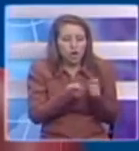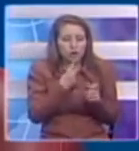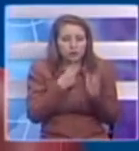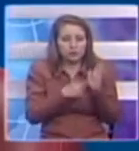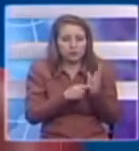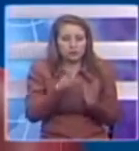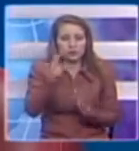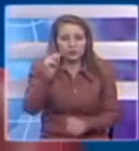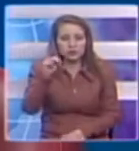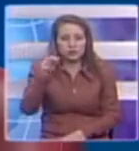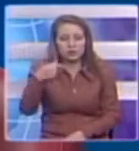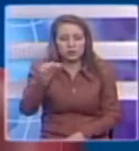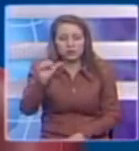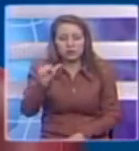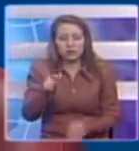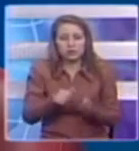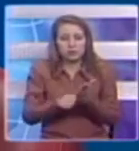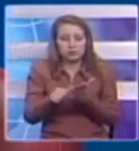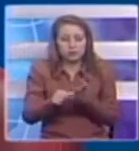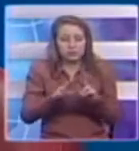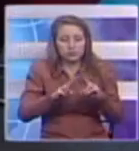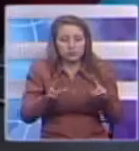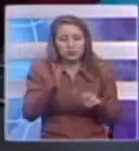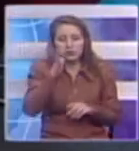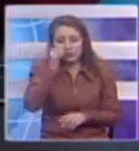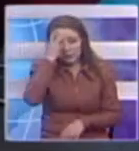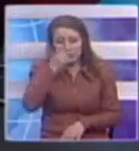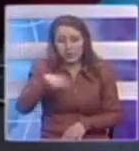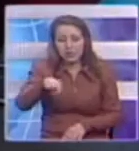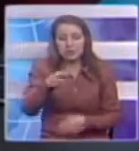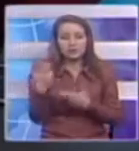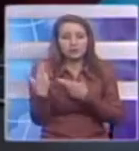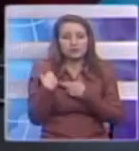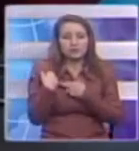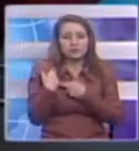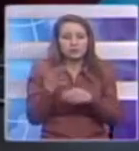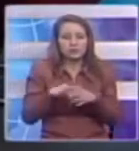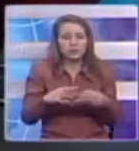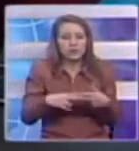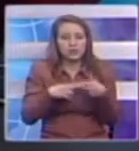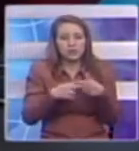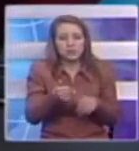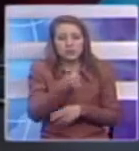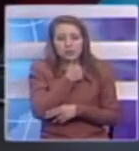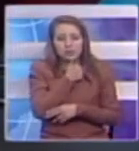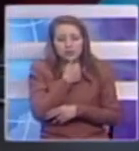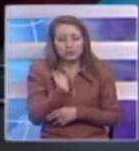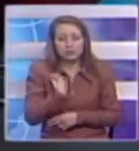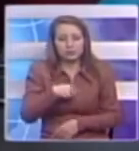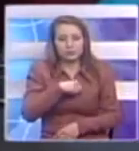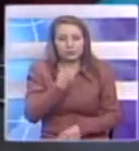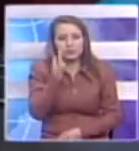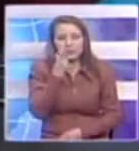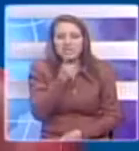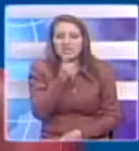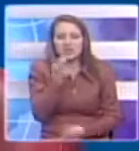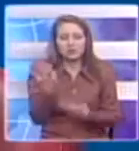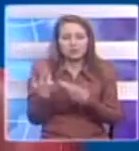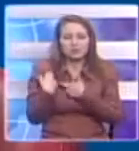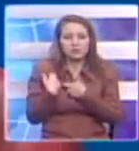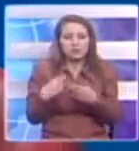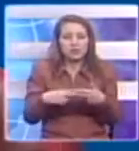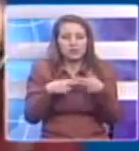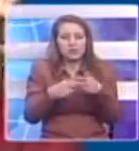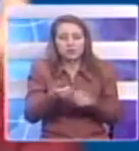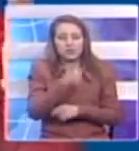ejemplo, Senagua, el Ministerio del Ambiente, que ellos son los que son encargados del recurso agua. Y eso hay que entenderlo. ¿Quién es el encargado del